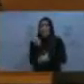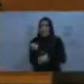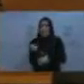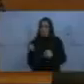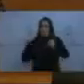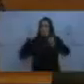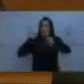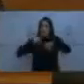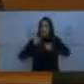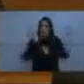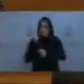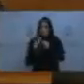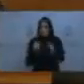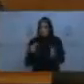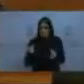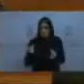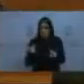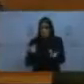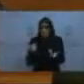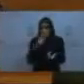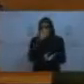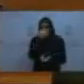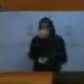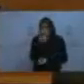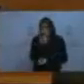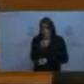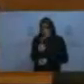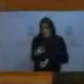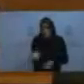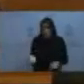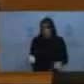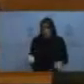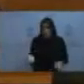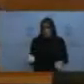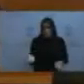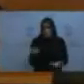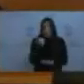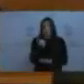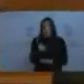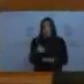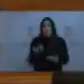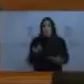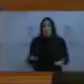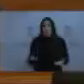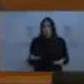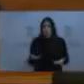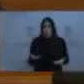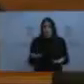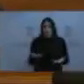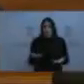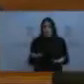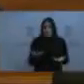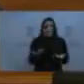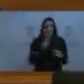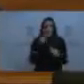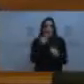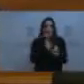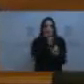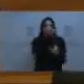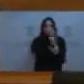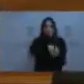ha implicado y apostado seriamente en la potenciación de este área desde el principio. Se ha implicado